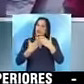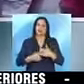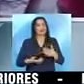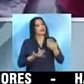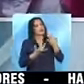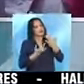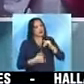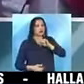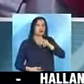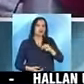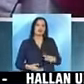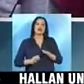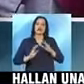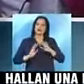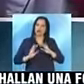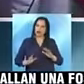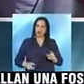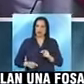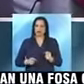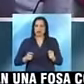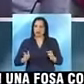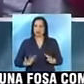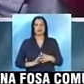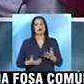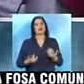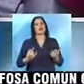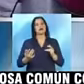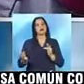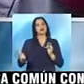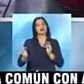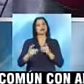con calma y sin presiones. Nos vamos a enlazar